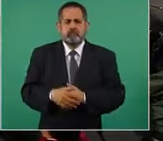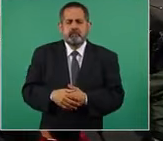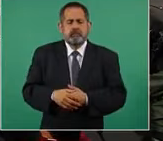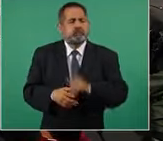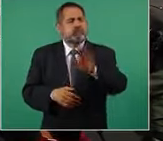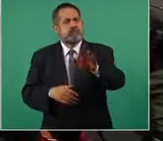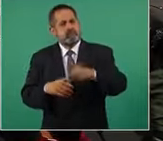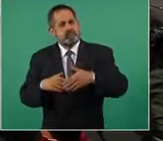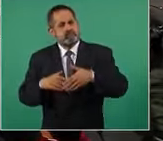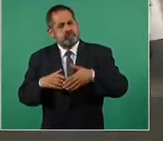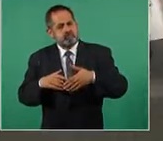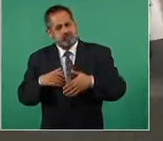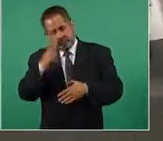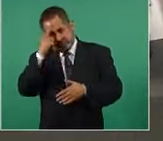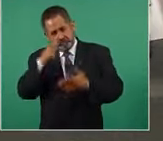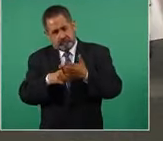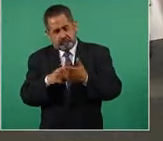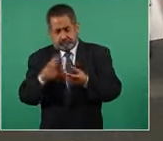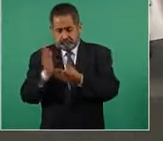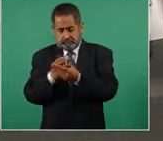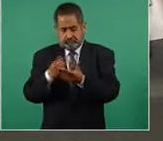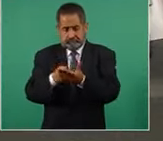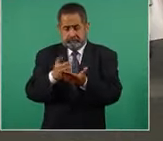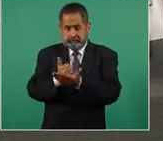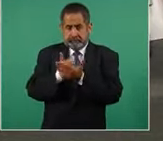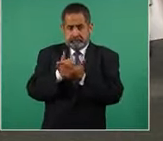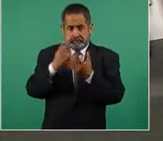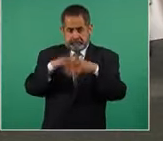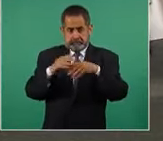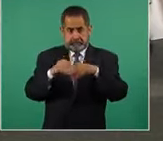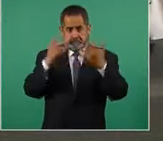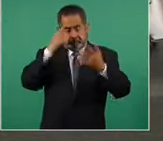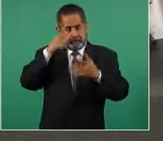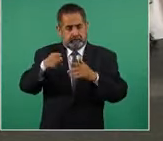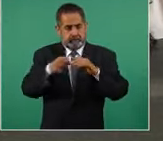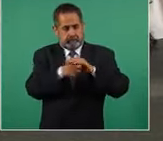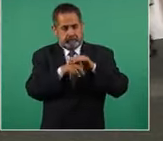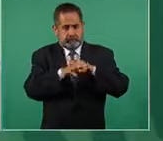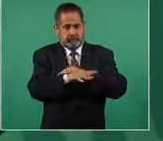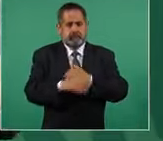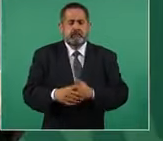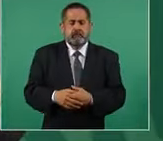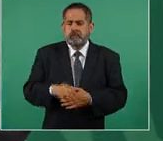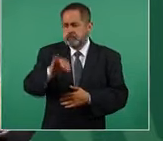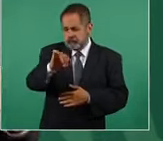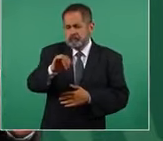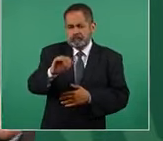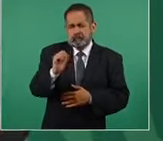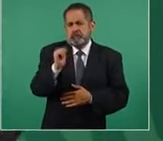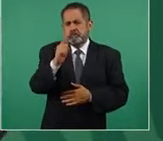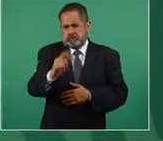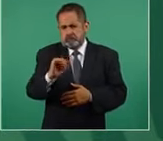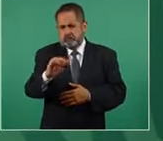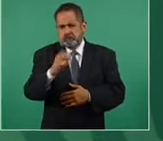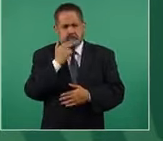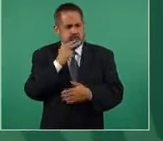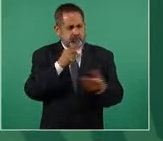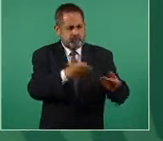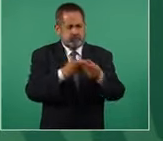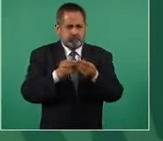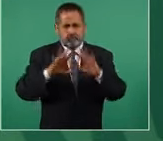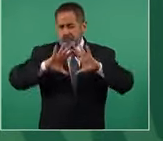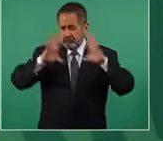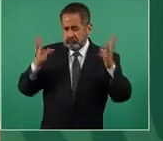este expediente pues puede aclarar mucho el panorama, presidente, de este caso Ayotzinapa? Sí, es una parte de toda